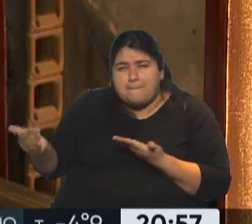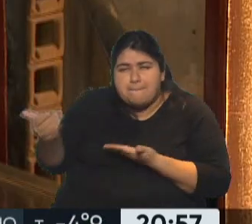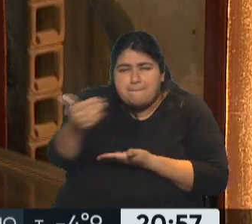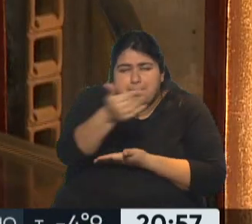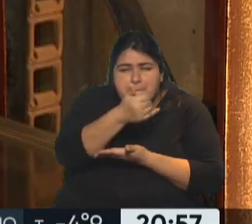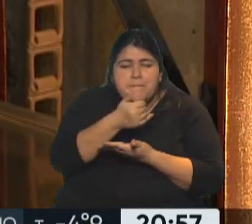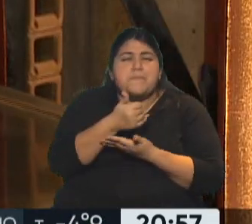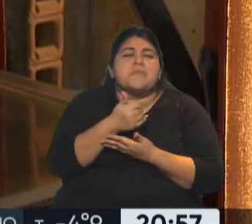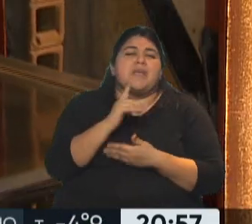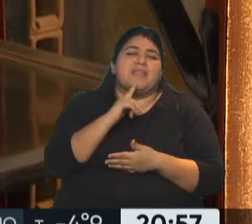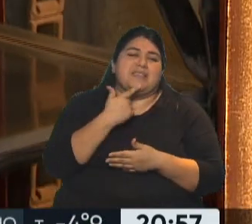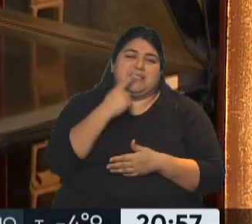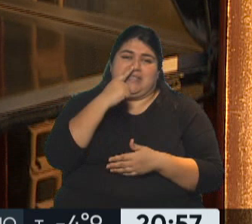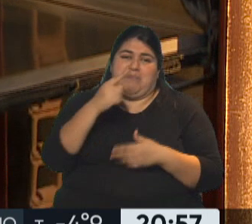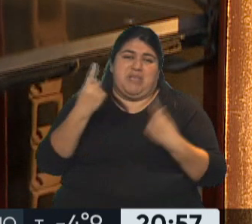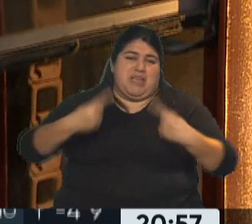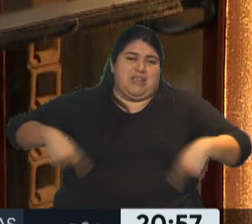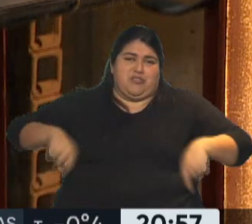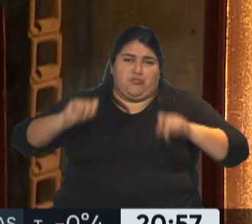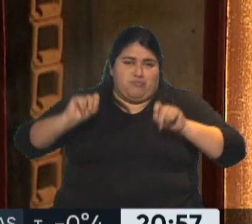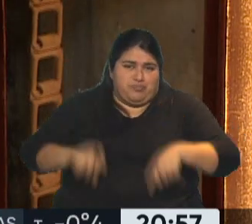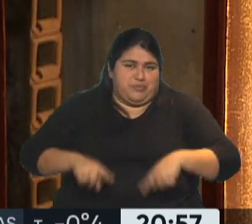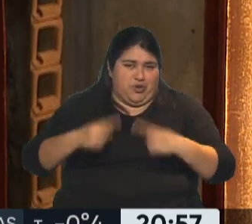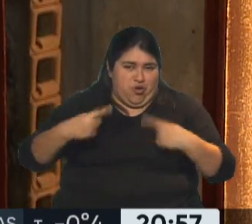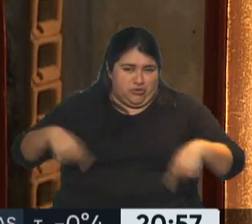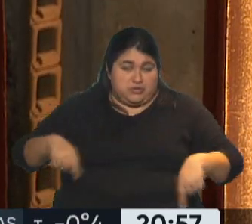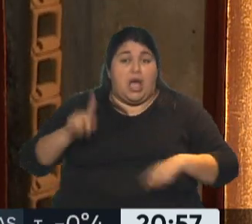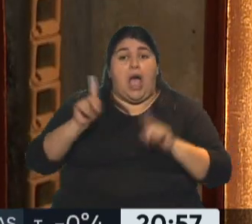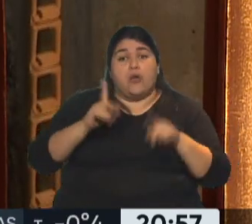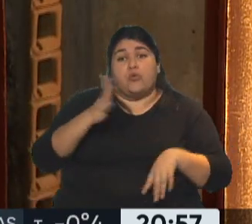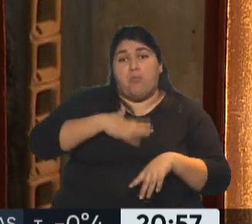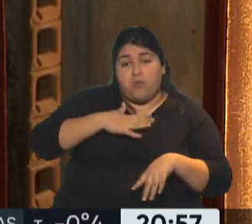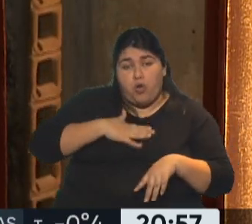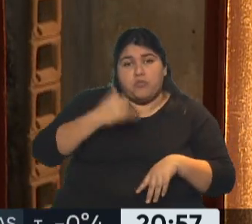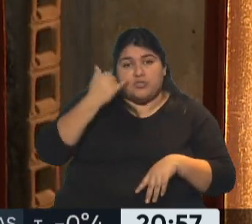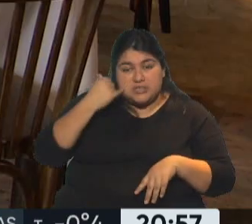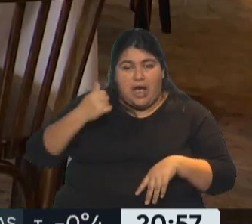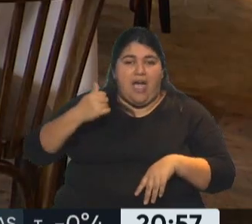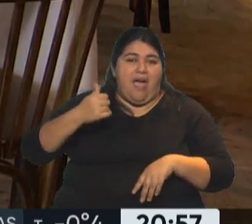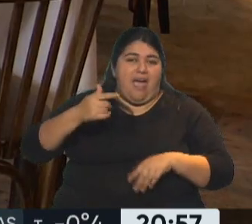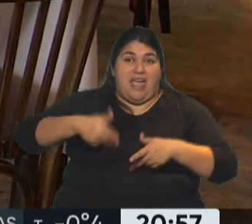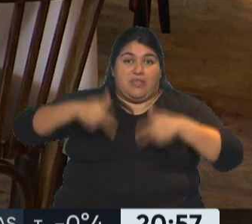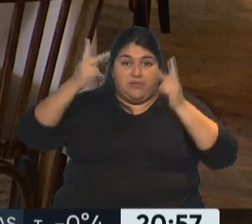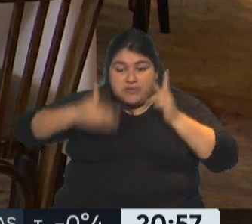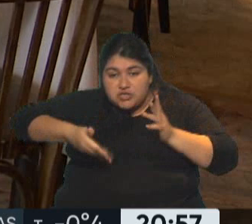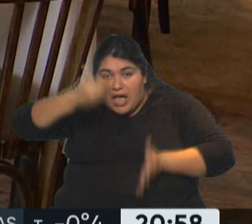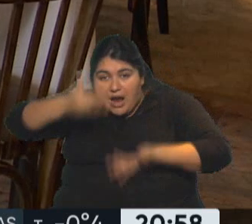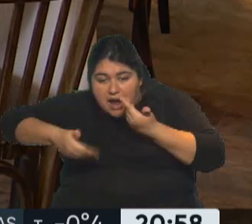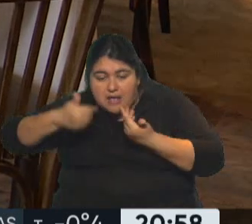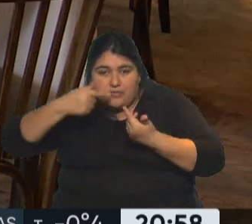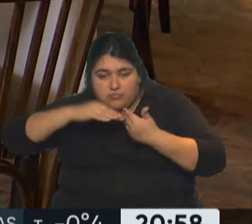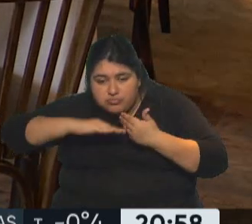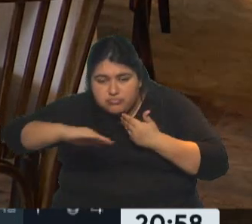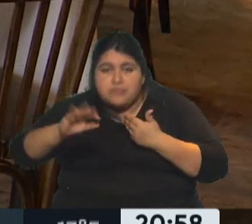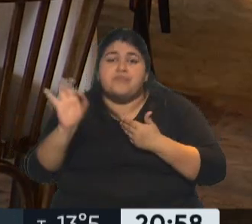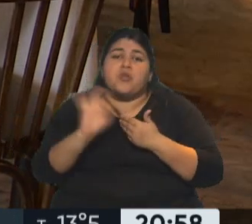inventariados cerca de 17.000 objetos arqueológicos, algunos propios de haber hecho excavaciones en el edificio o recuperaciones que se van